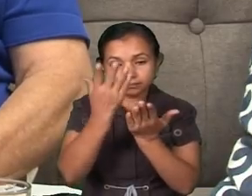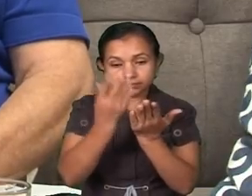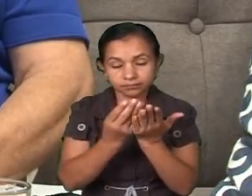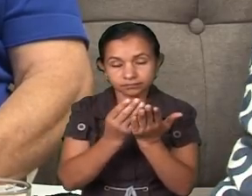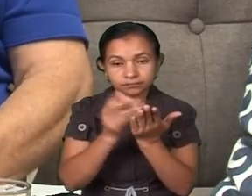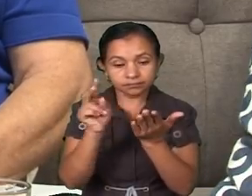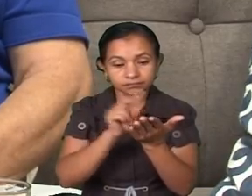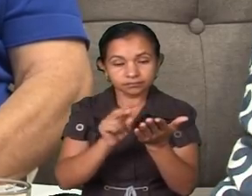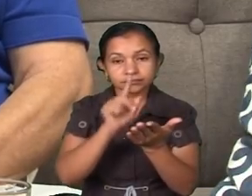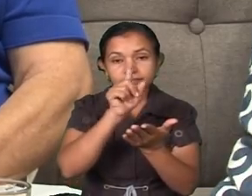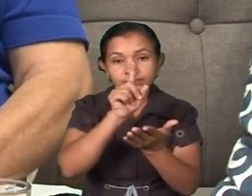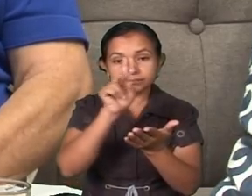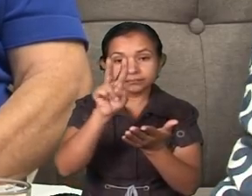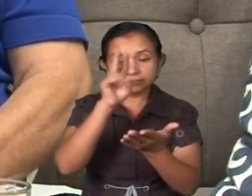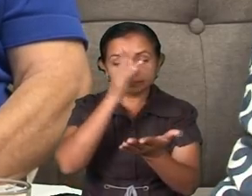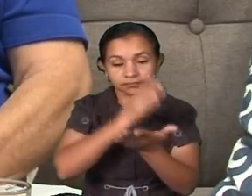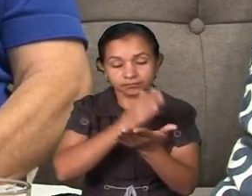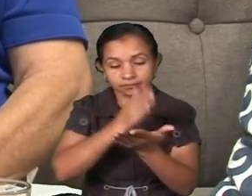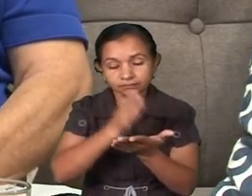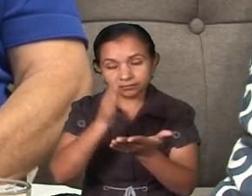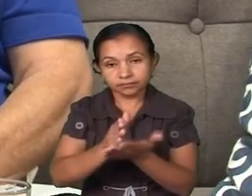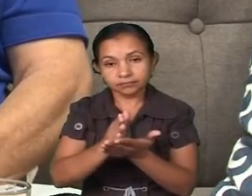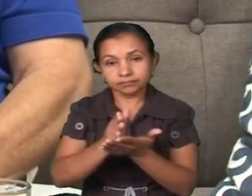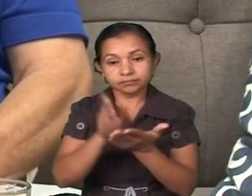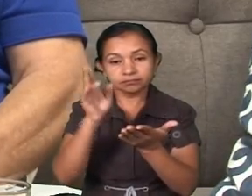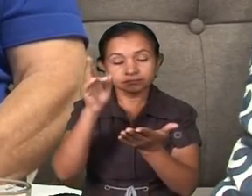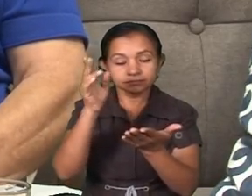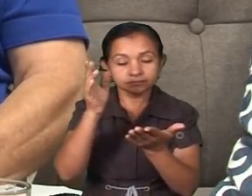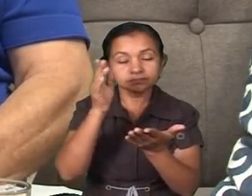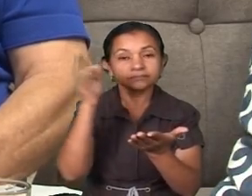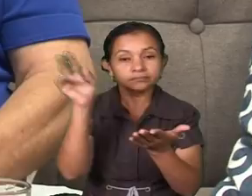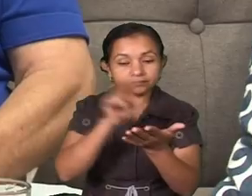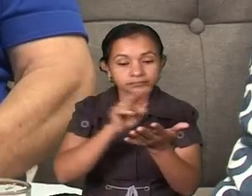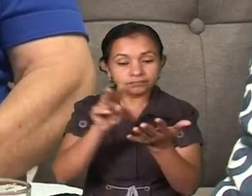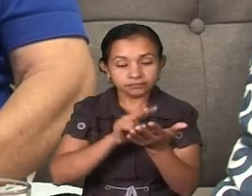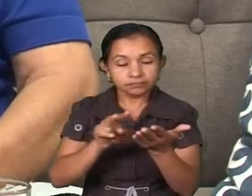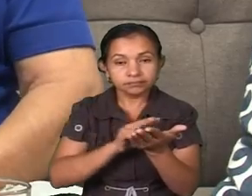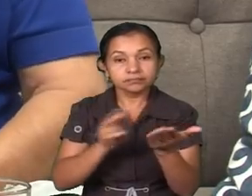12 veces y que la analicé, estudié dogma apologética.